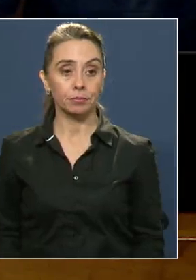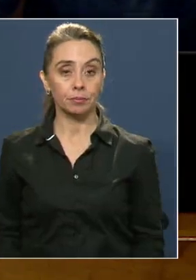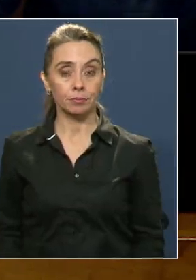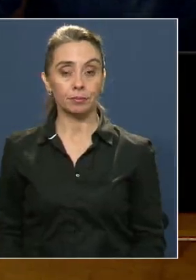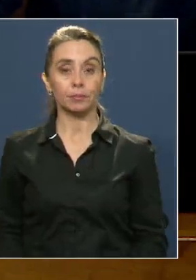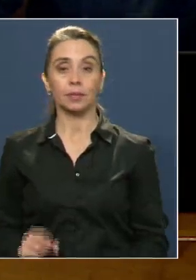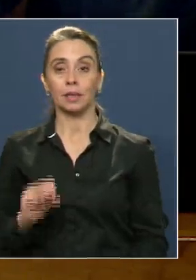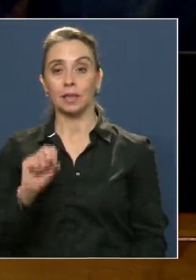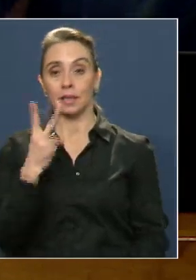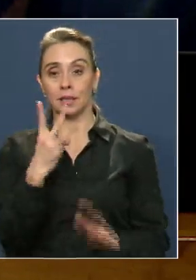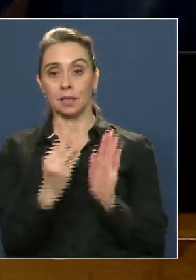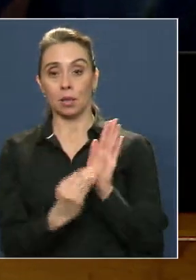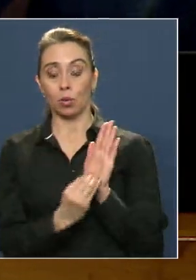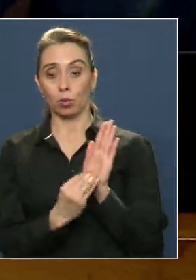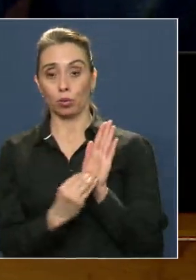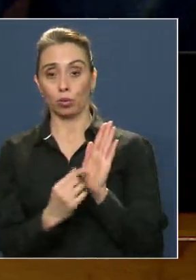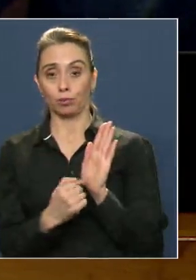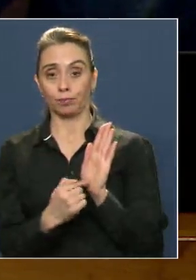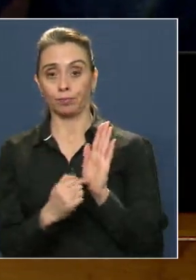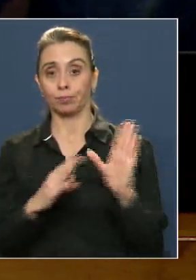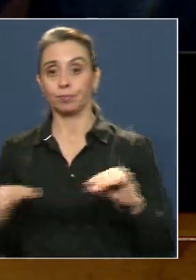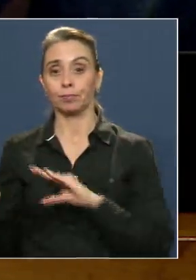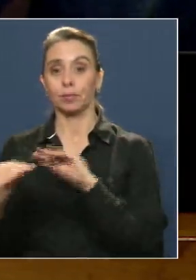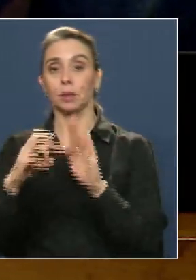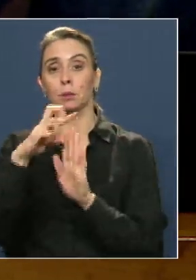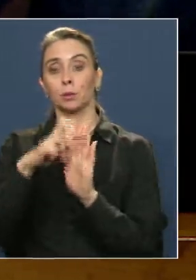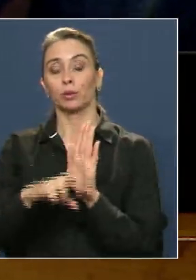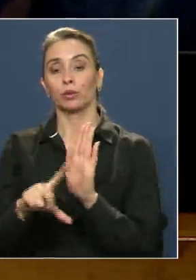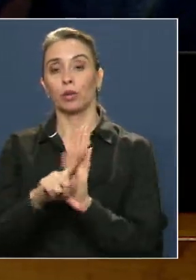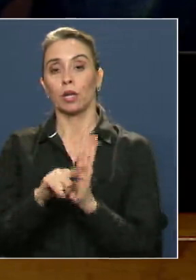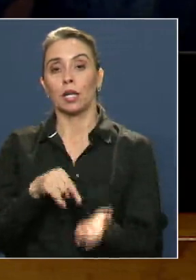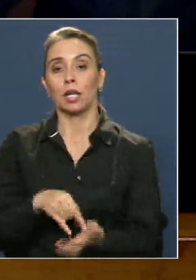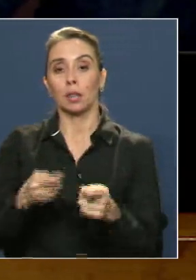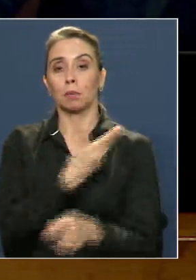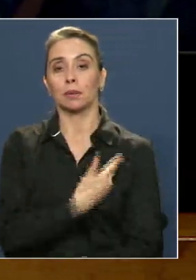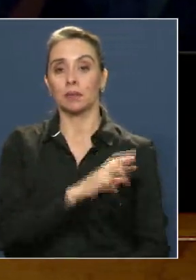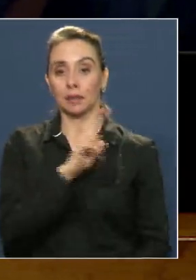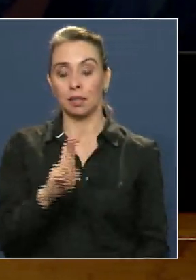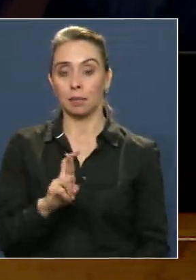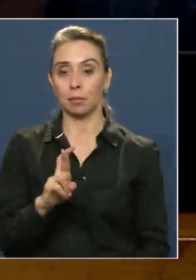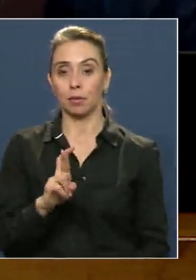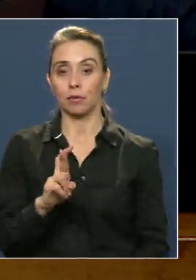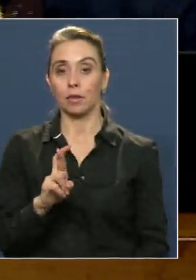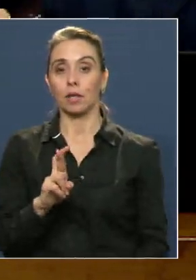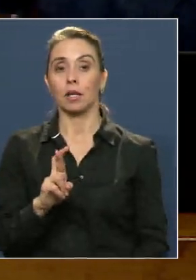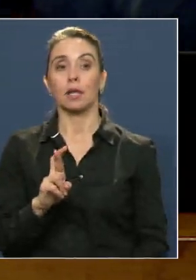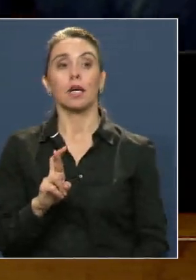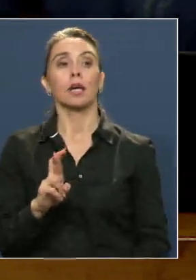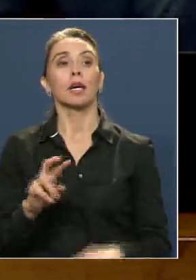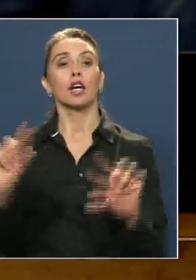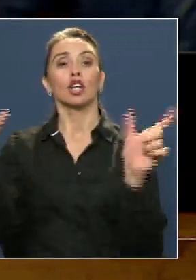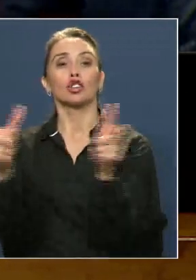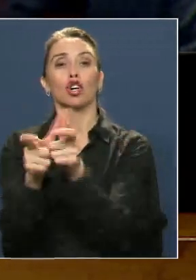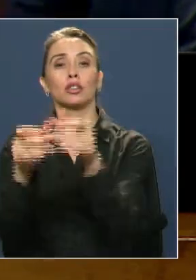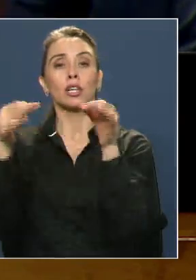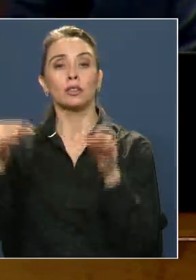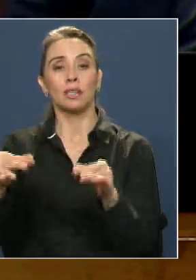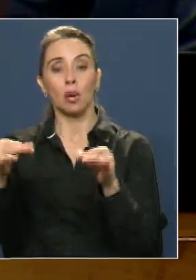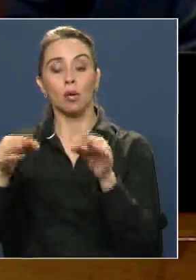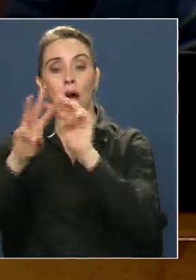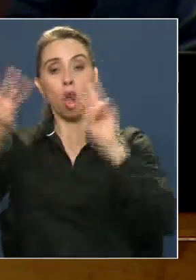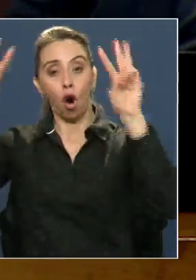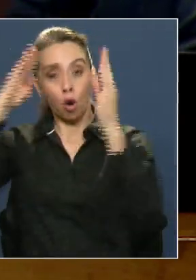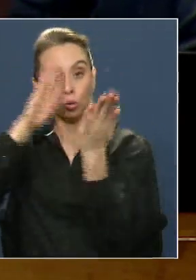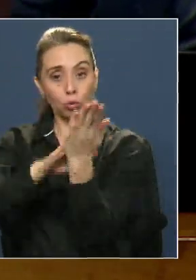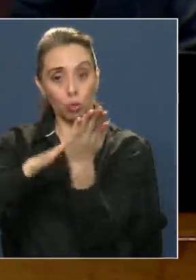En segundo lugar, corresponde tratar el proyecto de ley iniciado en mensaje para la incorporación de resoluciones del Consejo de Seguridad de las Naciones